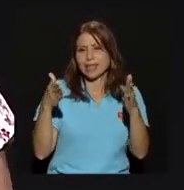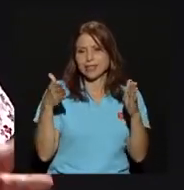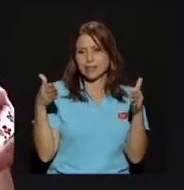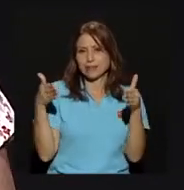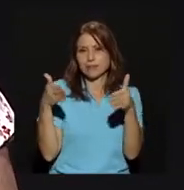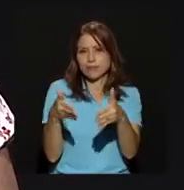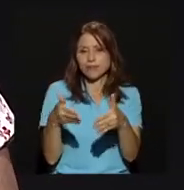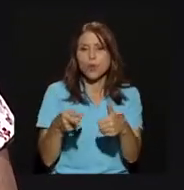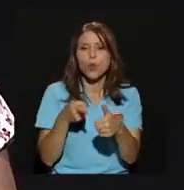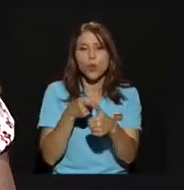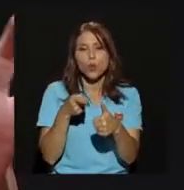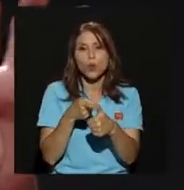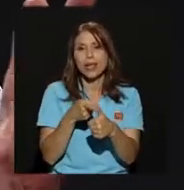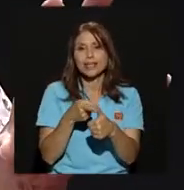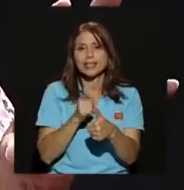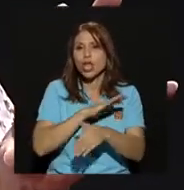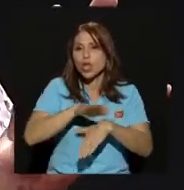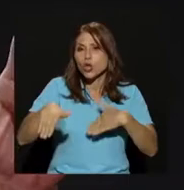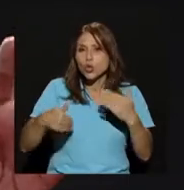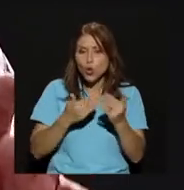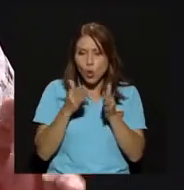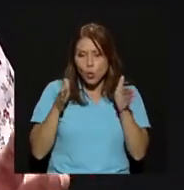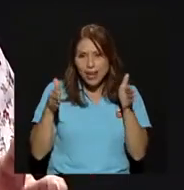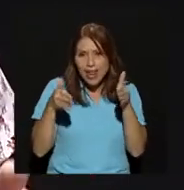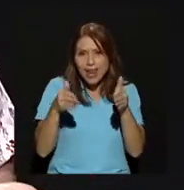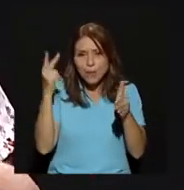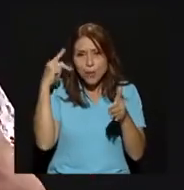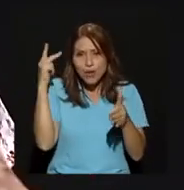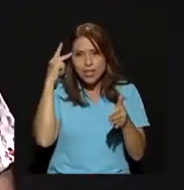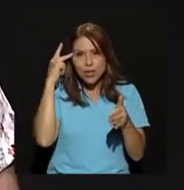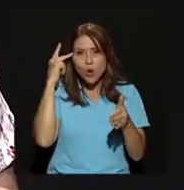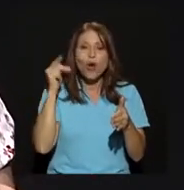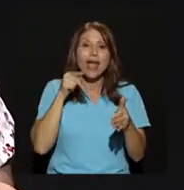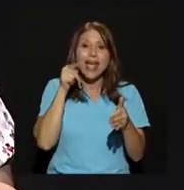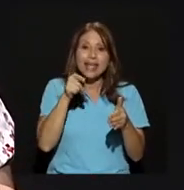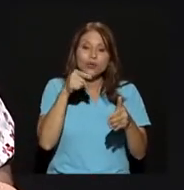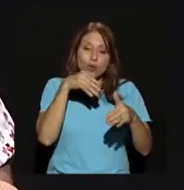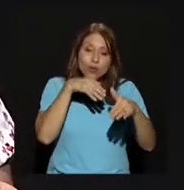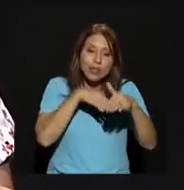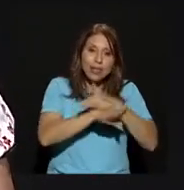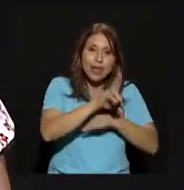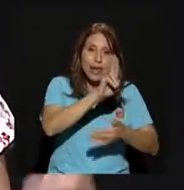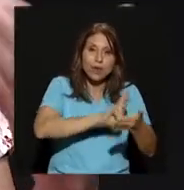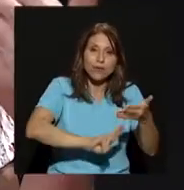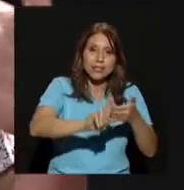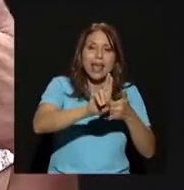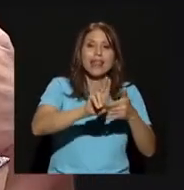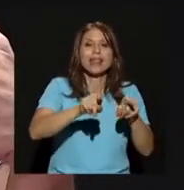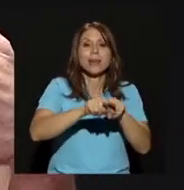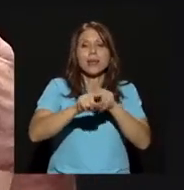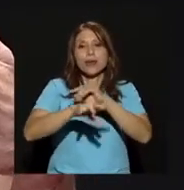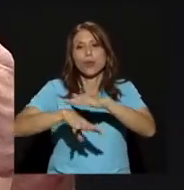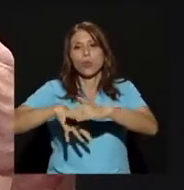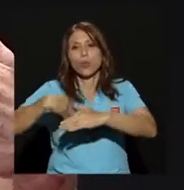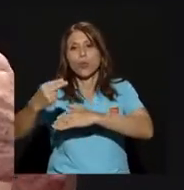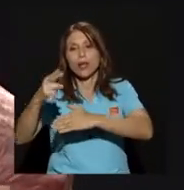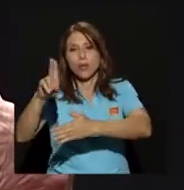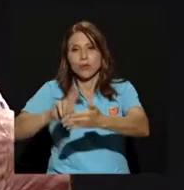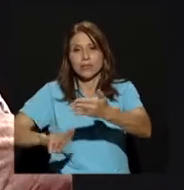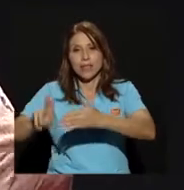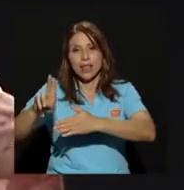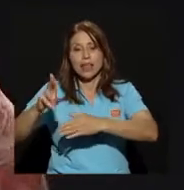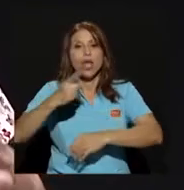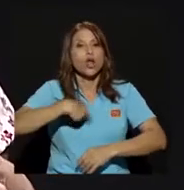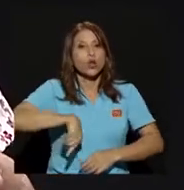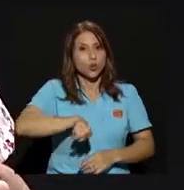manera. Uno es todo el eje político que tiene que ver tanto al interno de la universidad como a lo externo de la universidad. O sea,